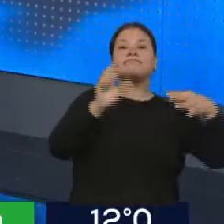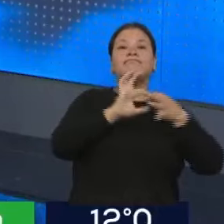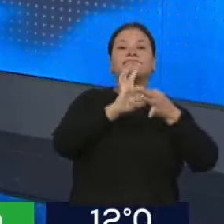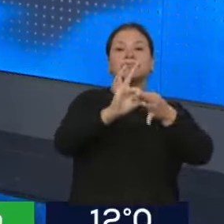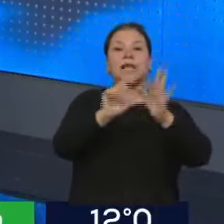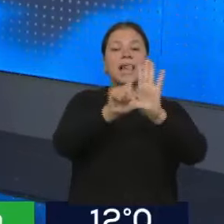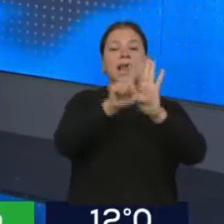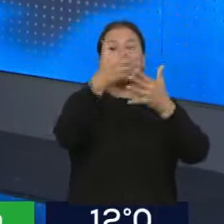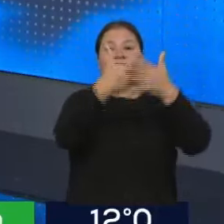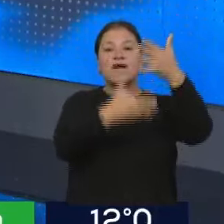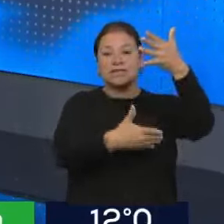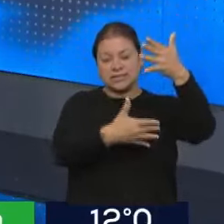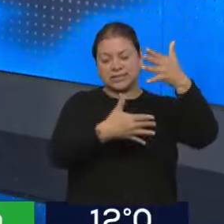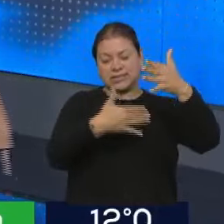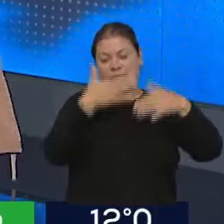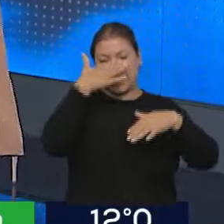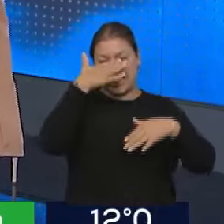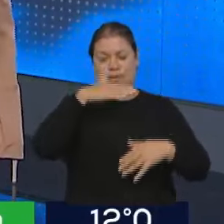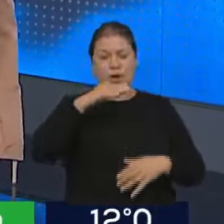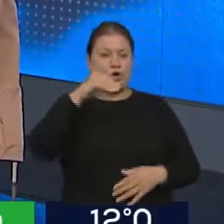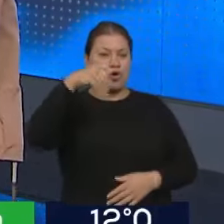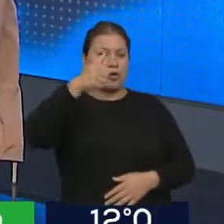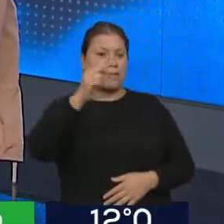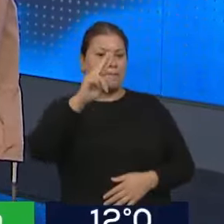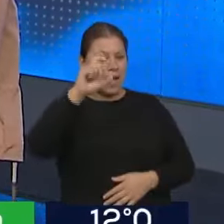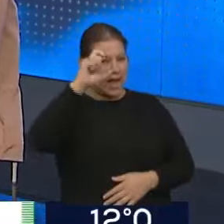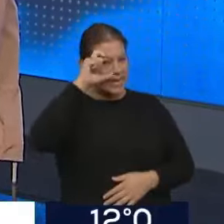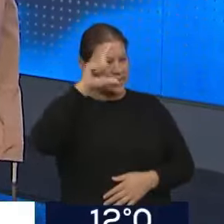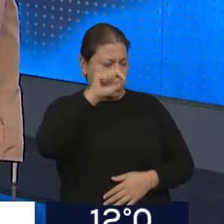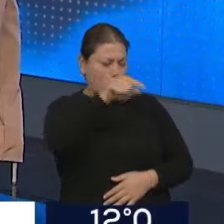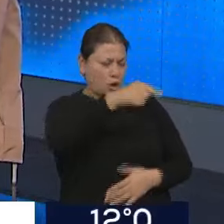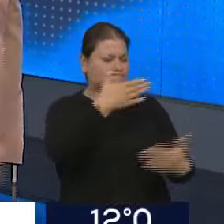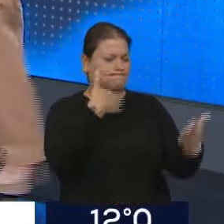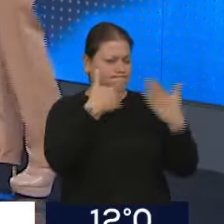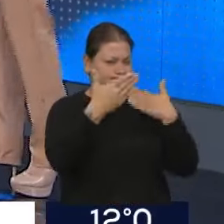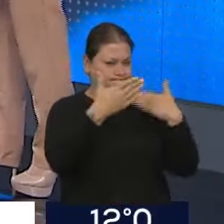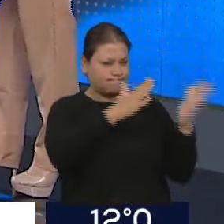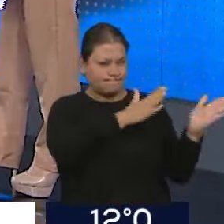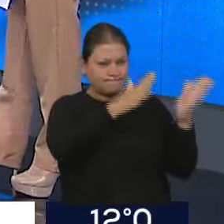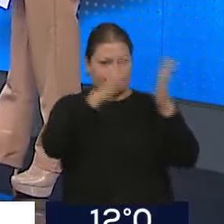vamos a charlar con Marcelo algo de esto, también voy a pedir su opinión. A ver, resolución